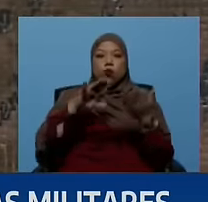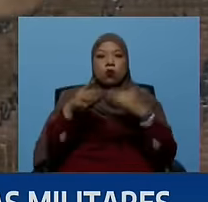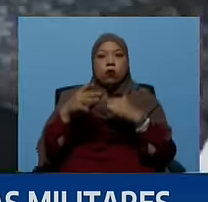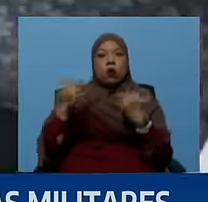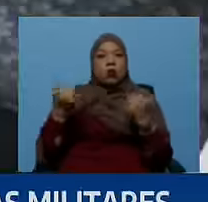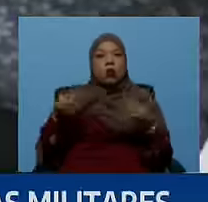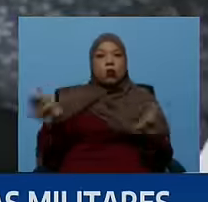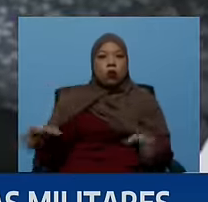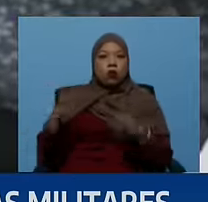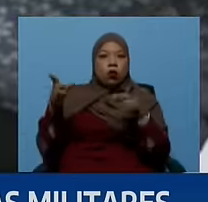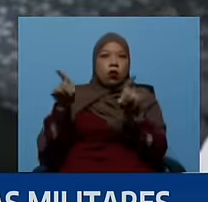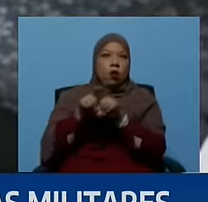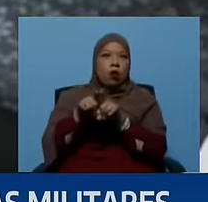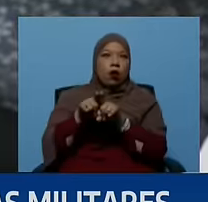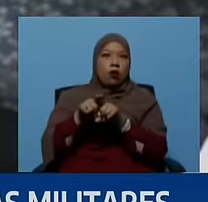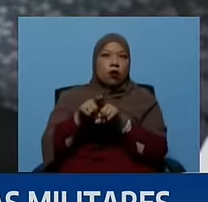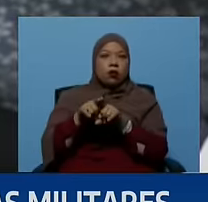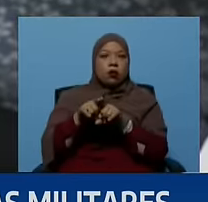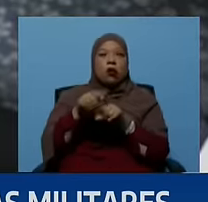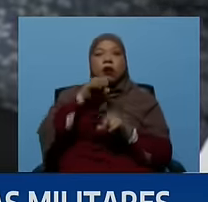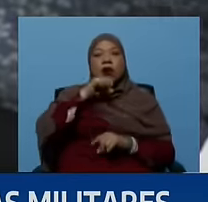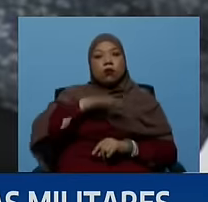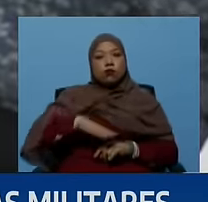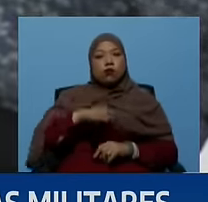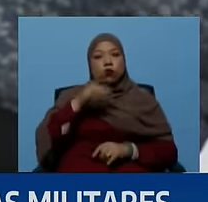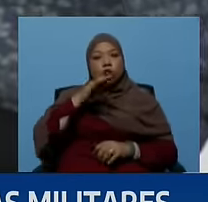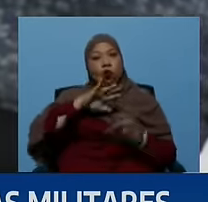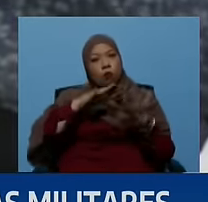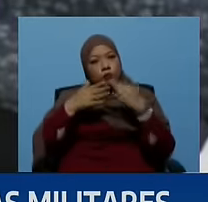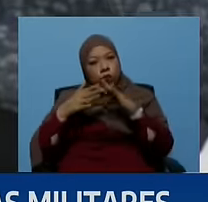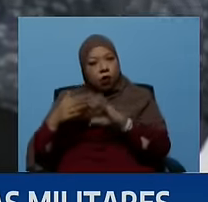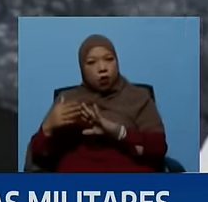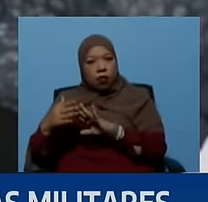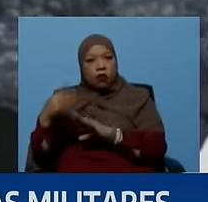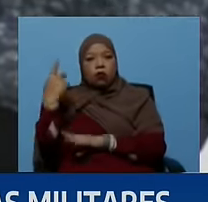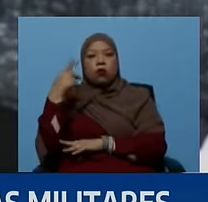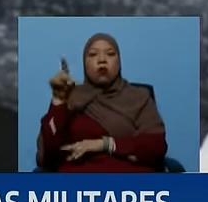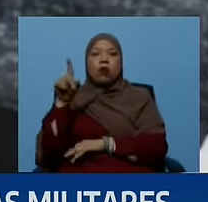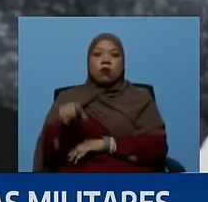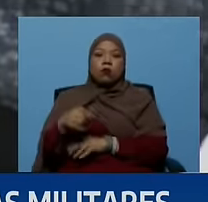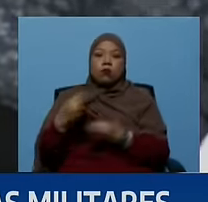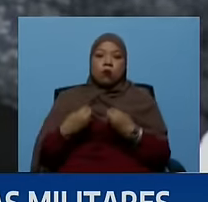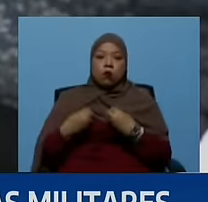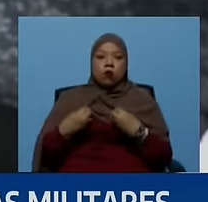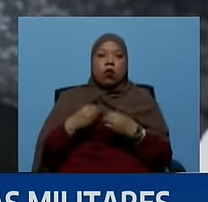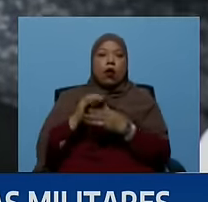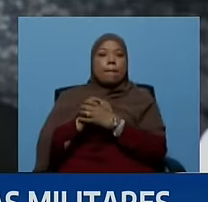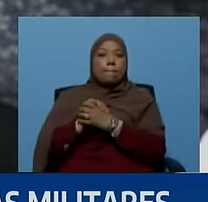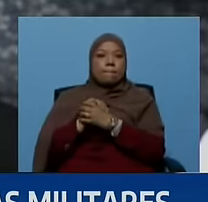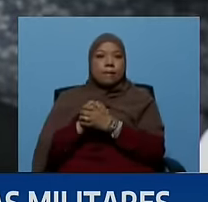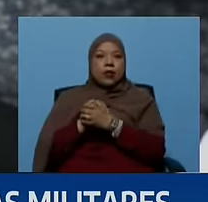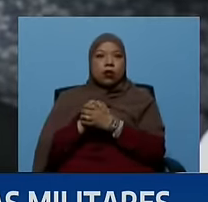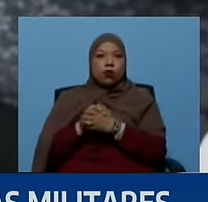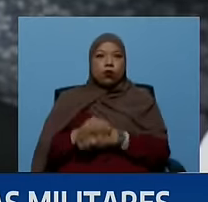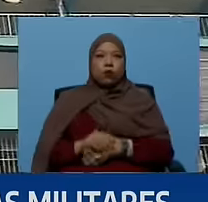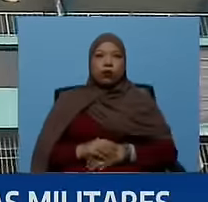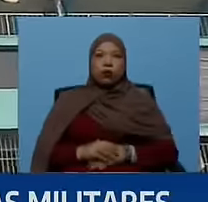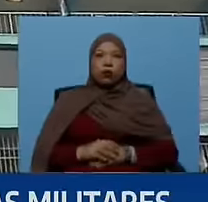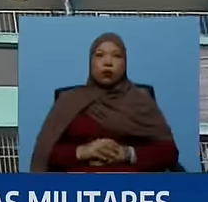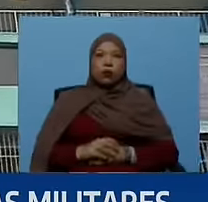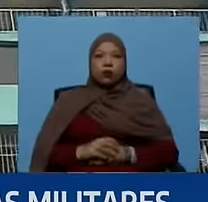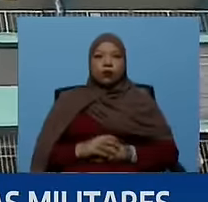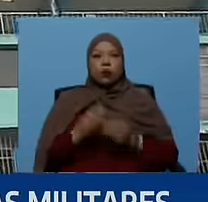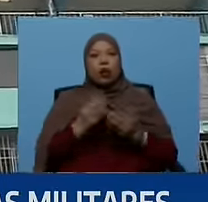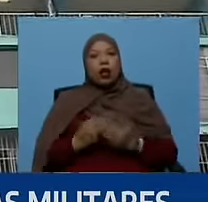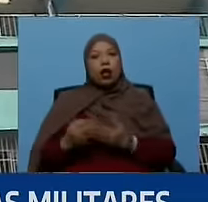radio Caracas es la historia de esta de esta parroquia y también vive un gran amigo que